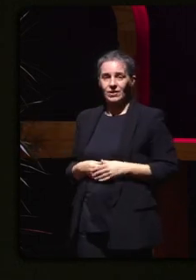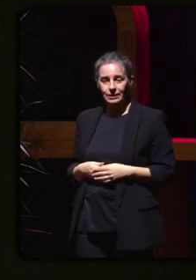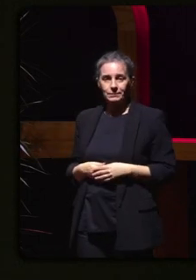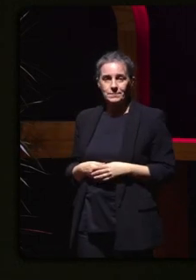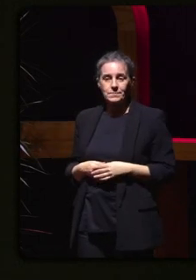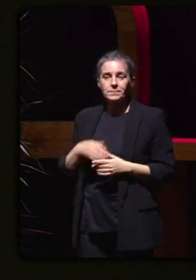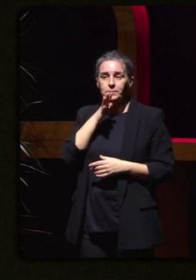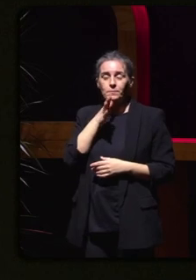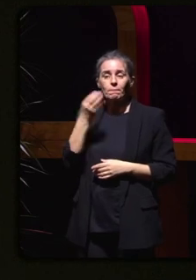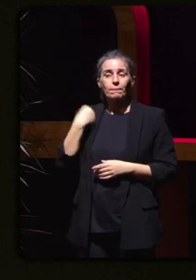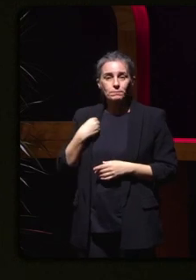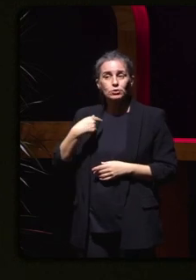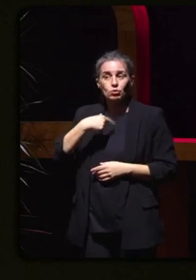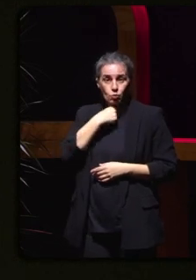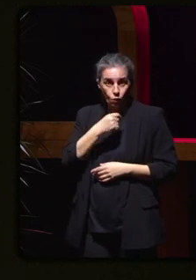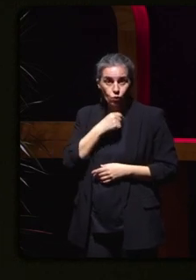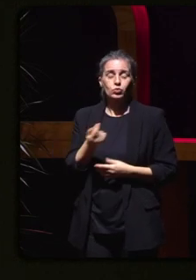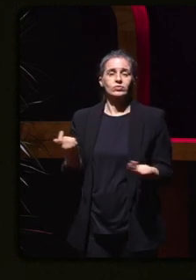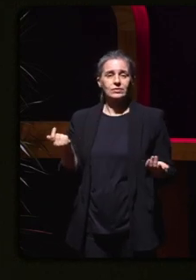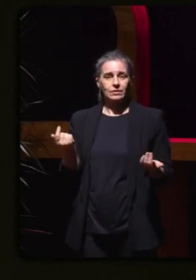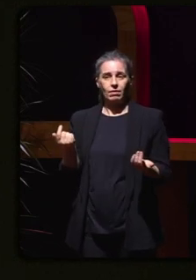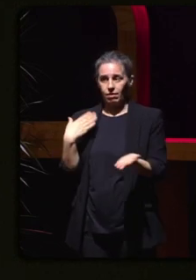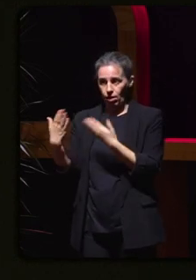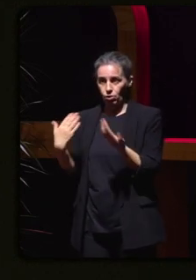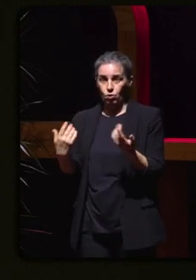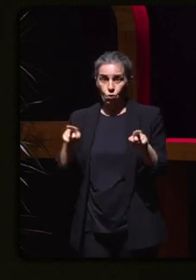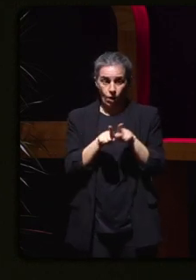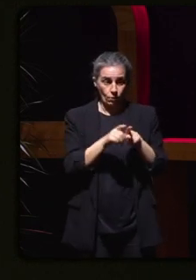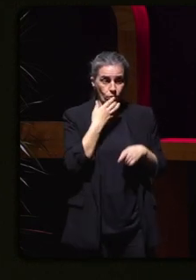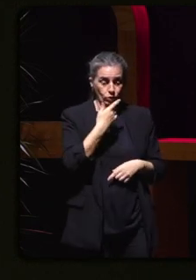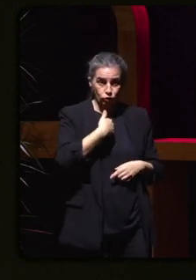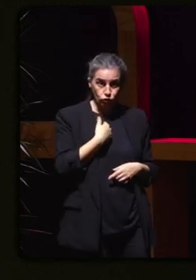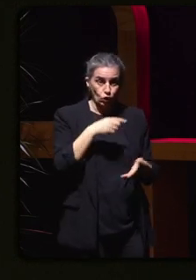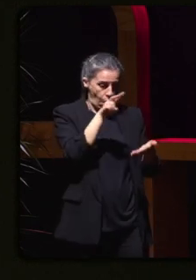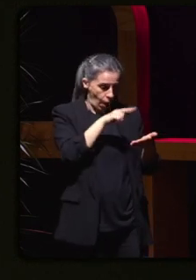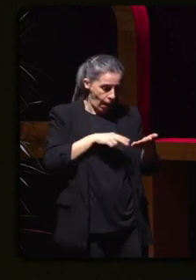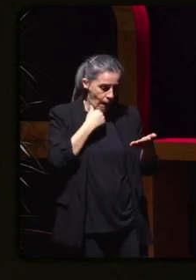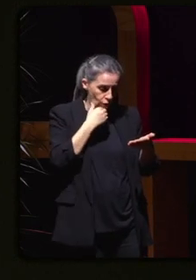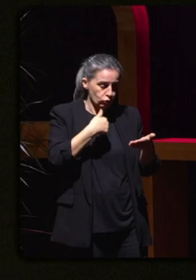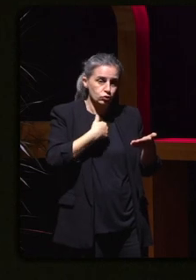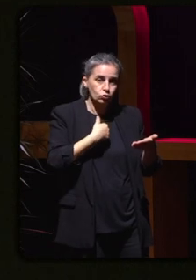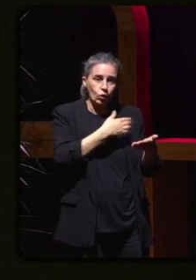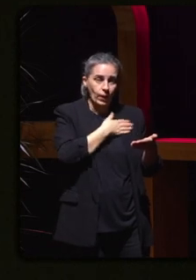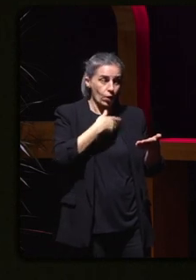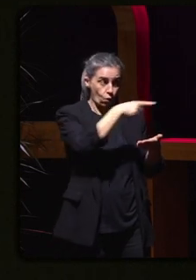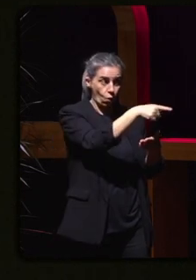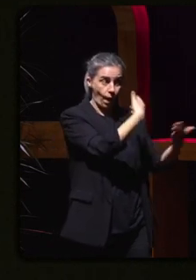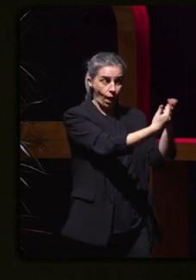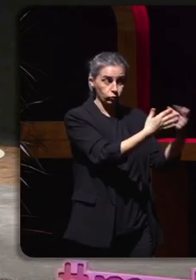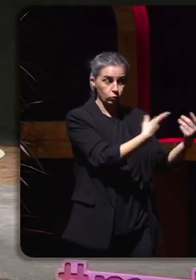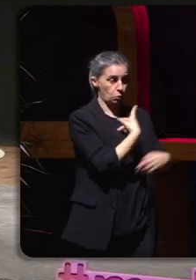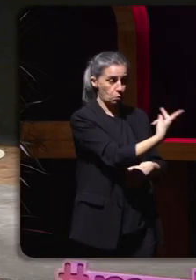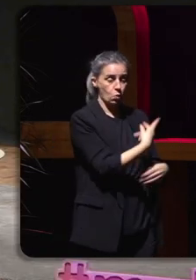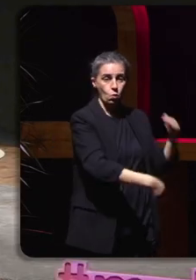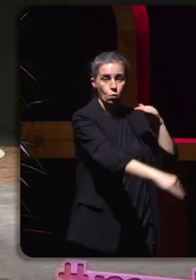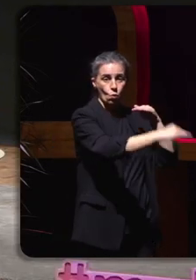sobre todo porque era lo como me gustaba que me consideraban a mí cuando yo era solo lectora y no no escribía a mí